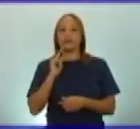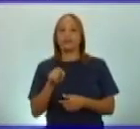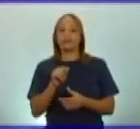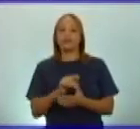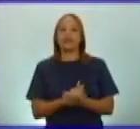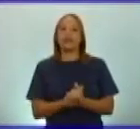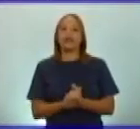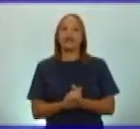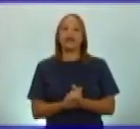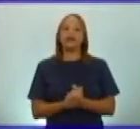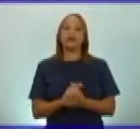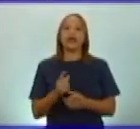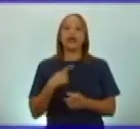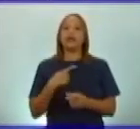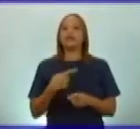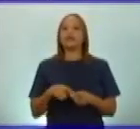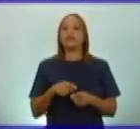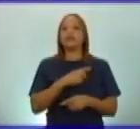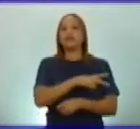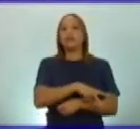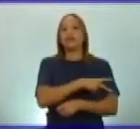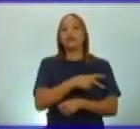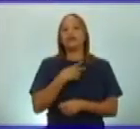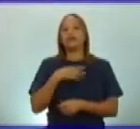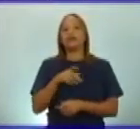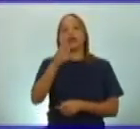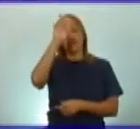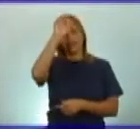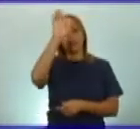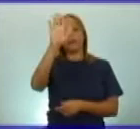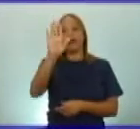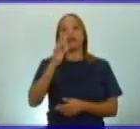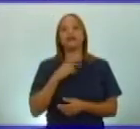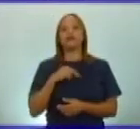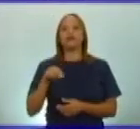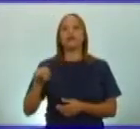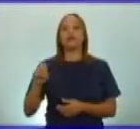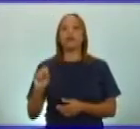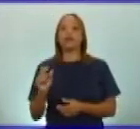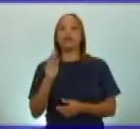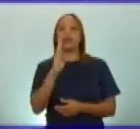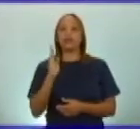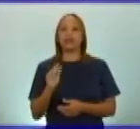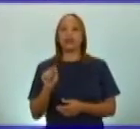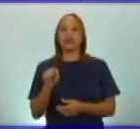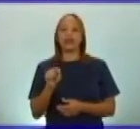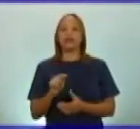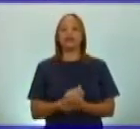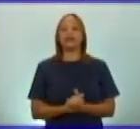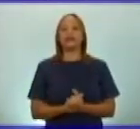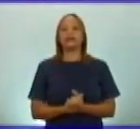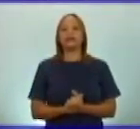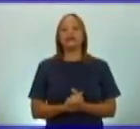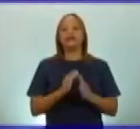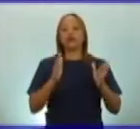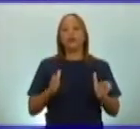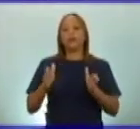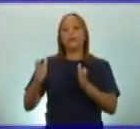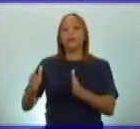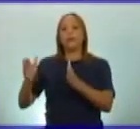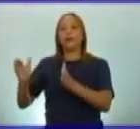Y la Triple Alianza estaba conformado por Alemania y Austria-Hungría e Italia. Estos son los dos bloques militares en que